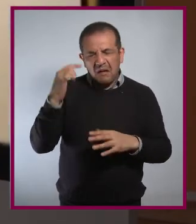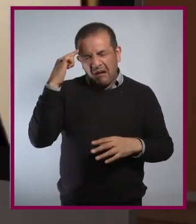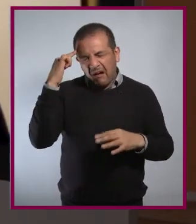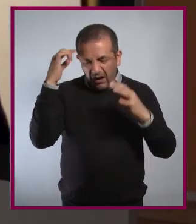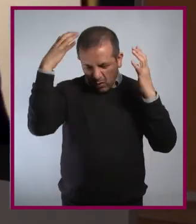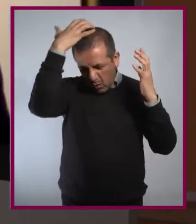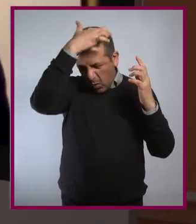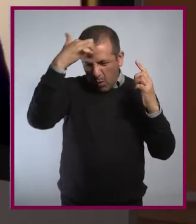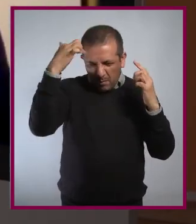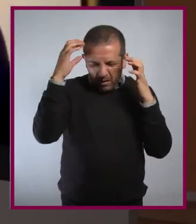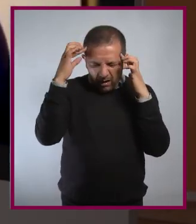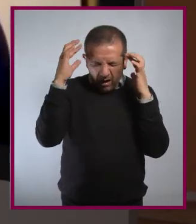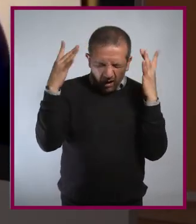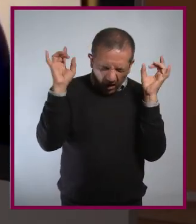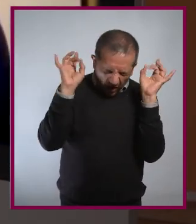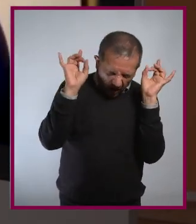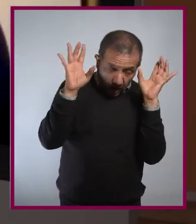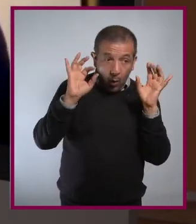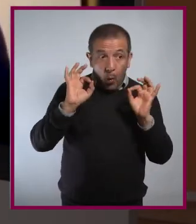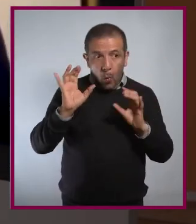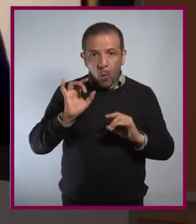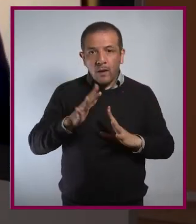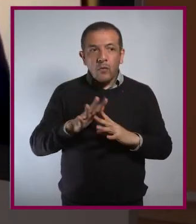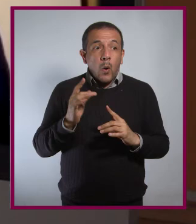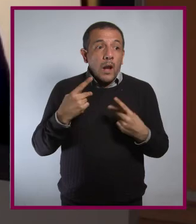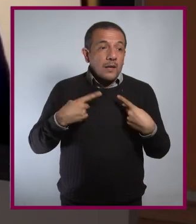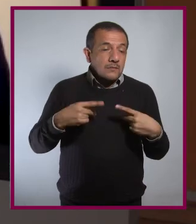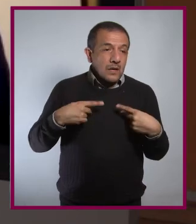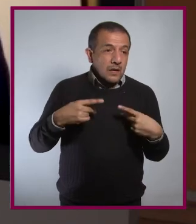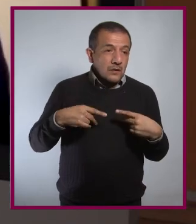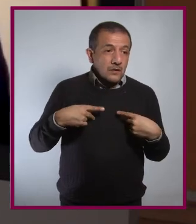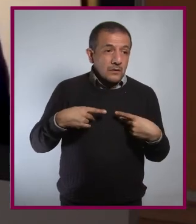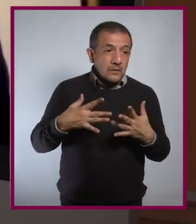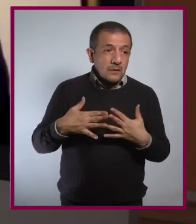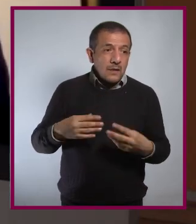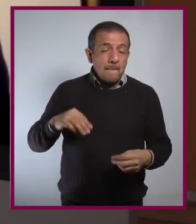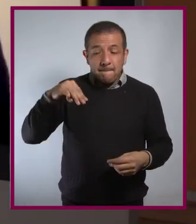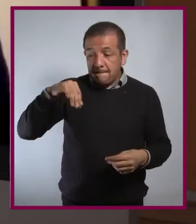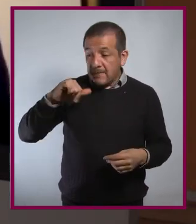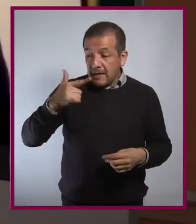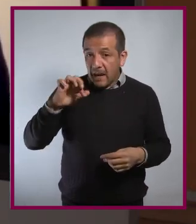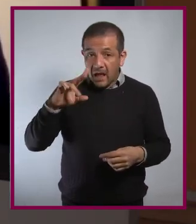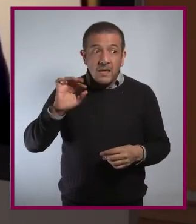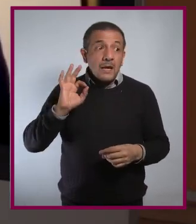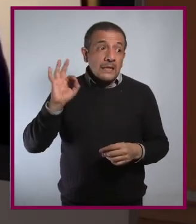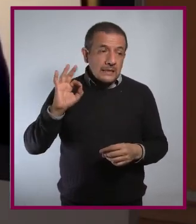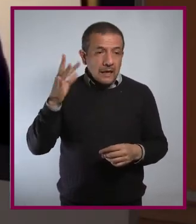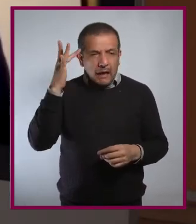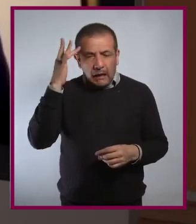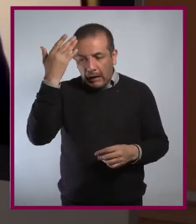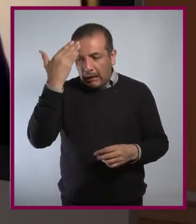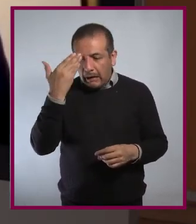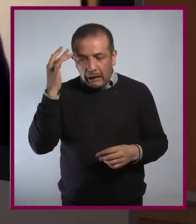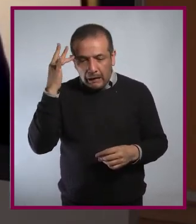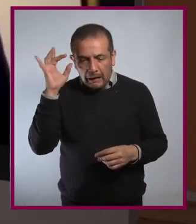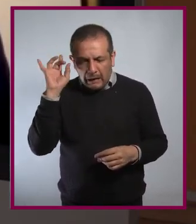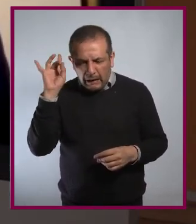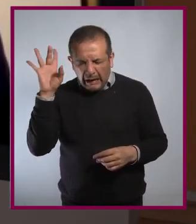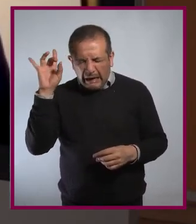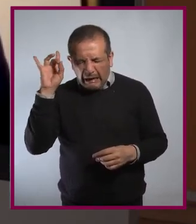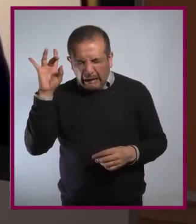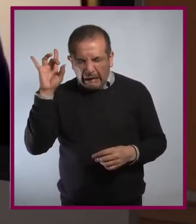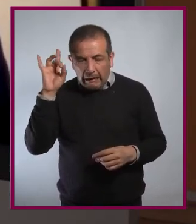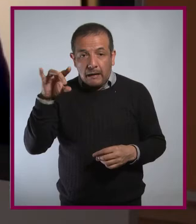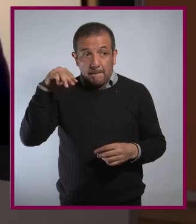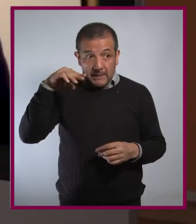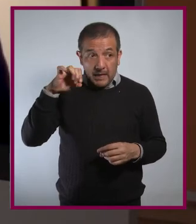duele toda la cabeza, o pudiera ser también un detonante para las personas con historial de migraña. Sí puede ocurrir. Yo les diría que